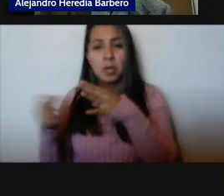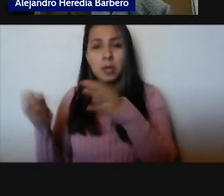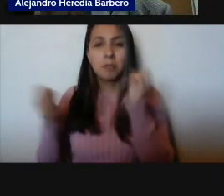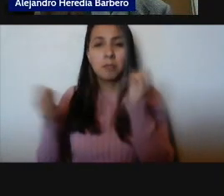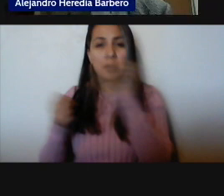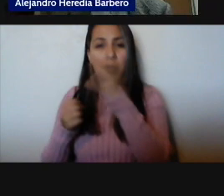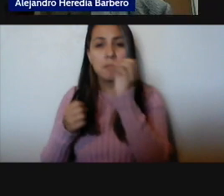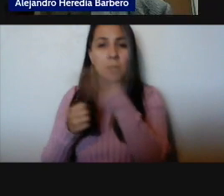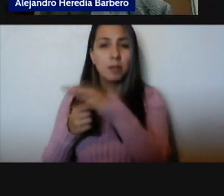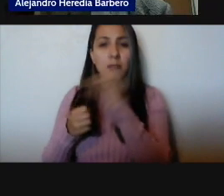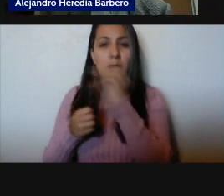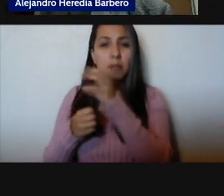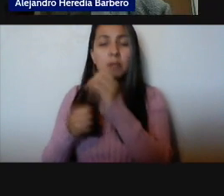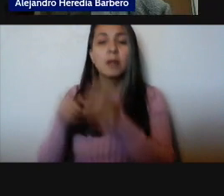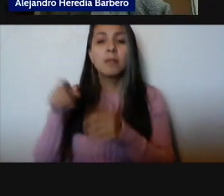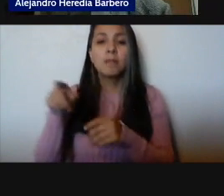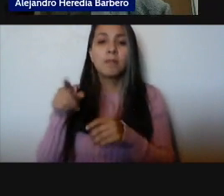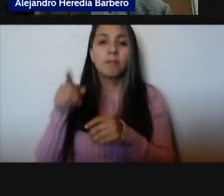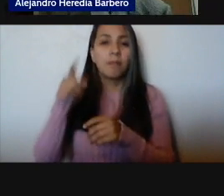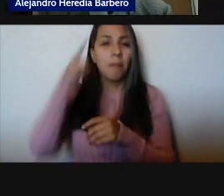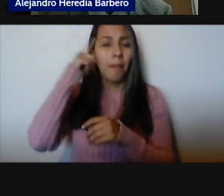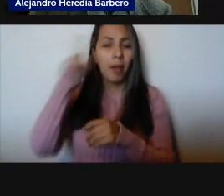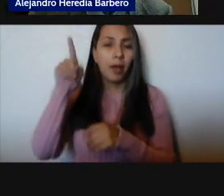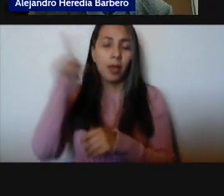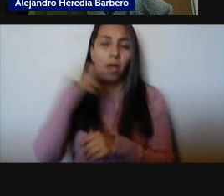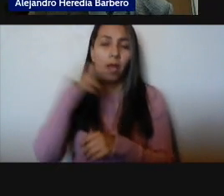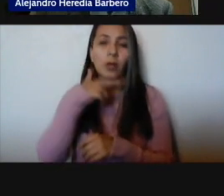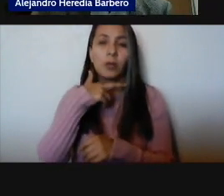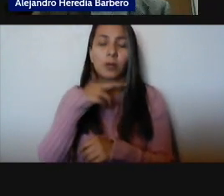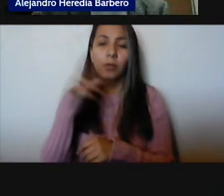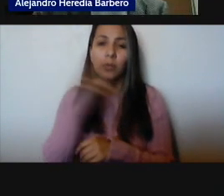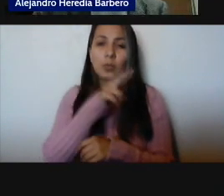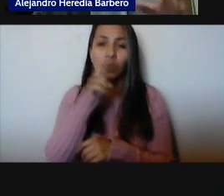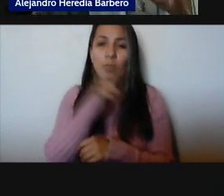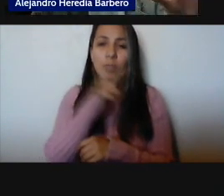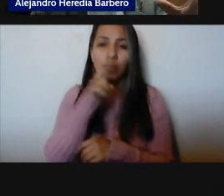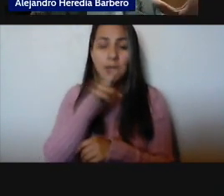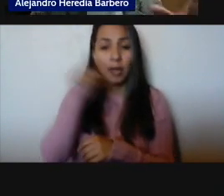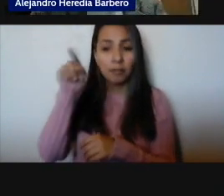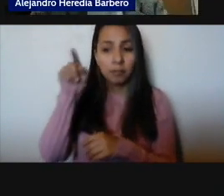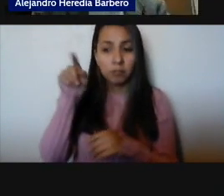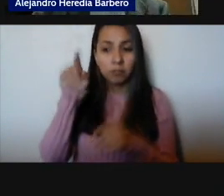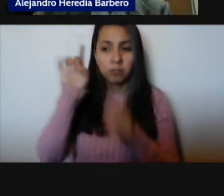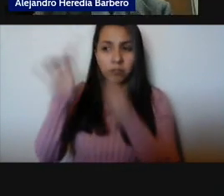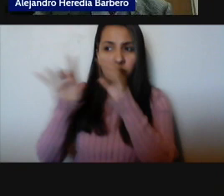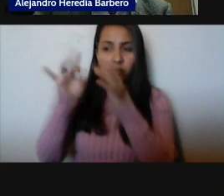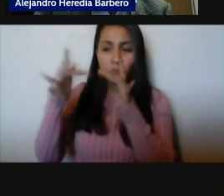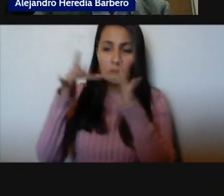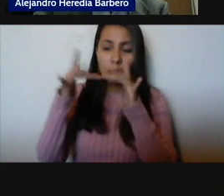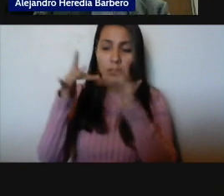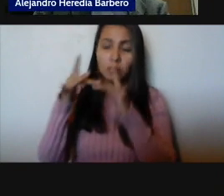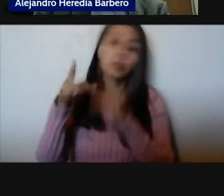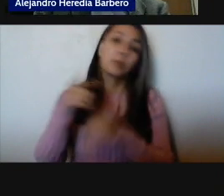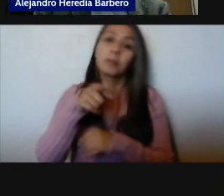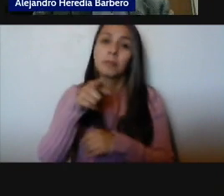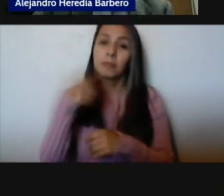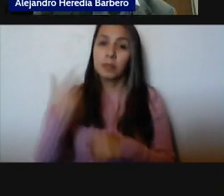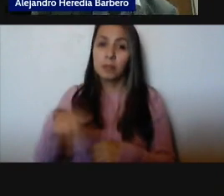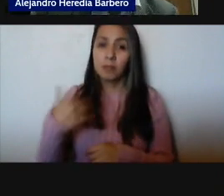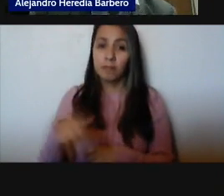imágenes y descripciones de su trabajo hacia la Unión Soviética. Entonces, me parece que el trabajo de Alfonso Luis Herrera en México